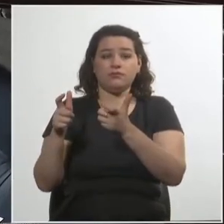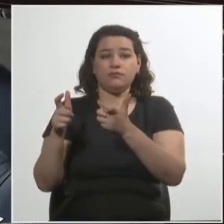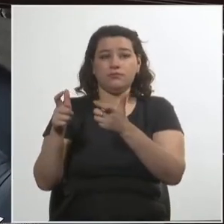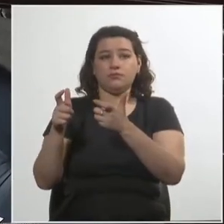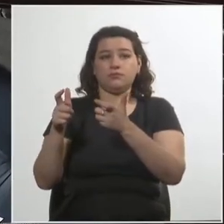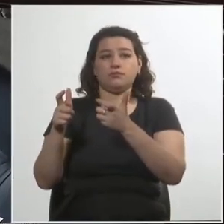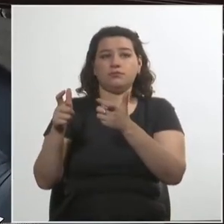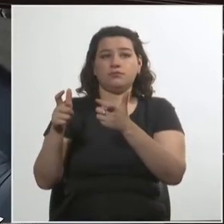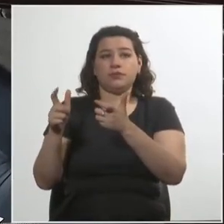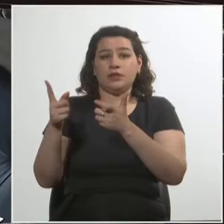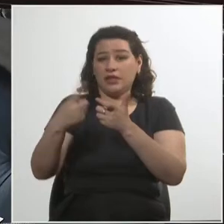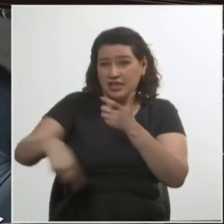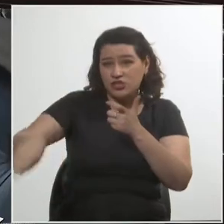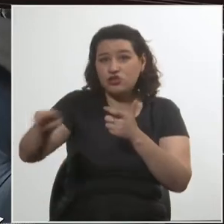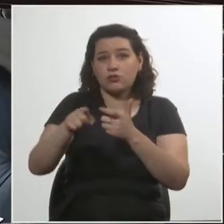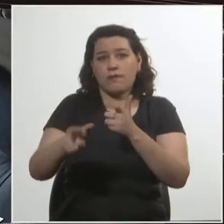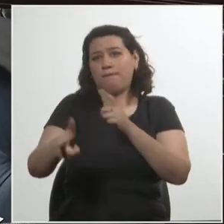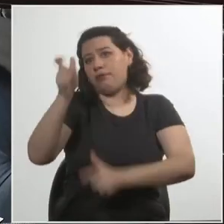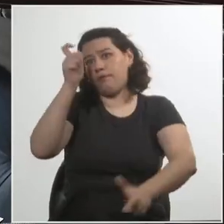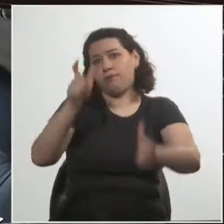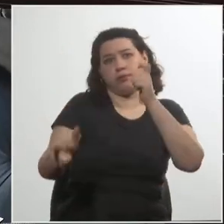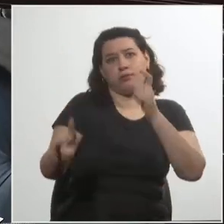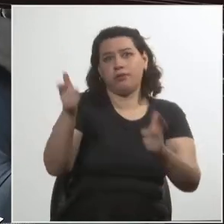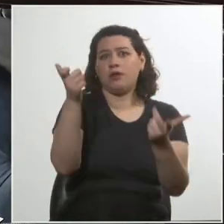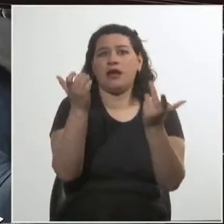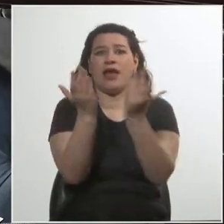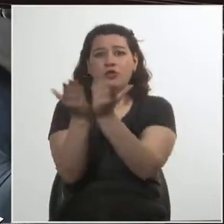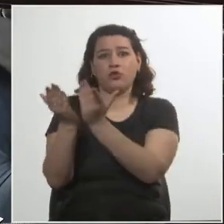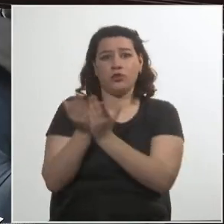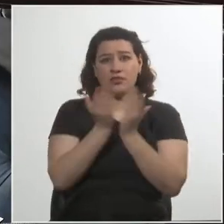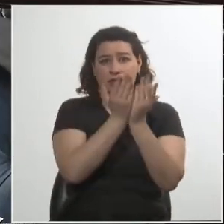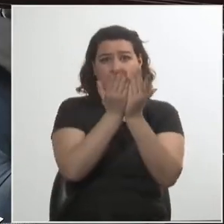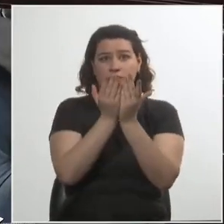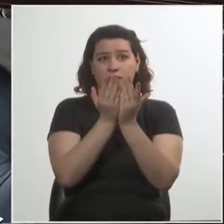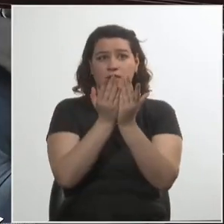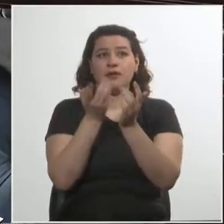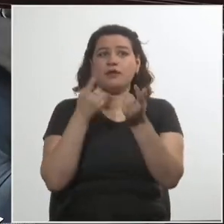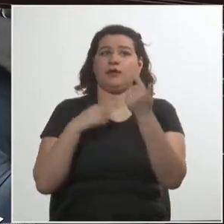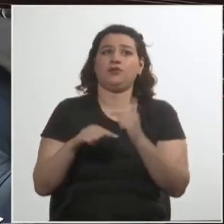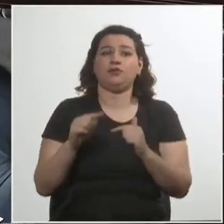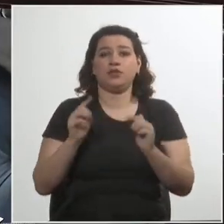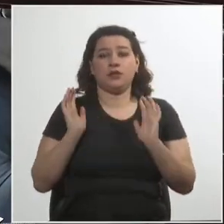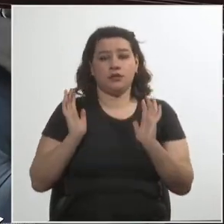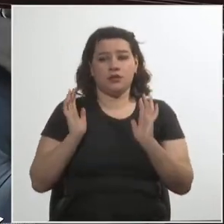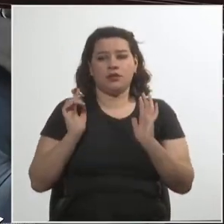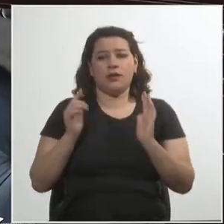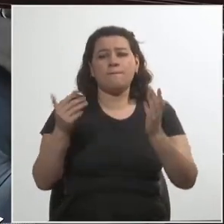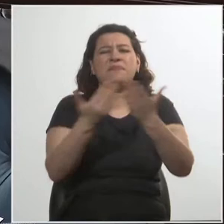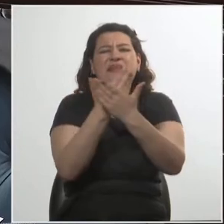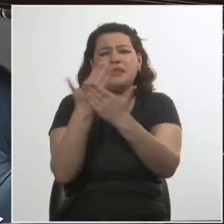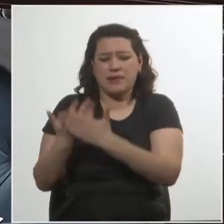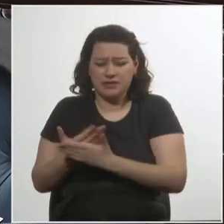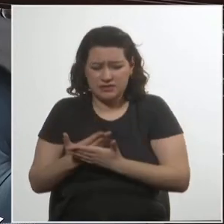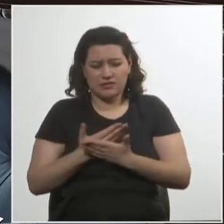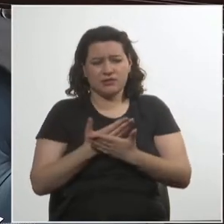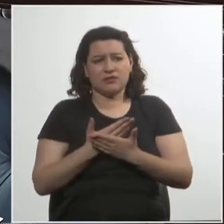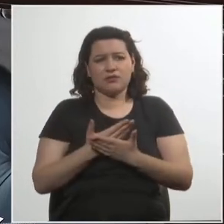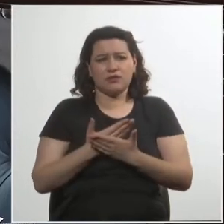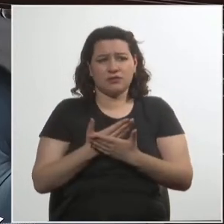momento balearon a estudiantes entonces Esas víctimas